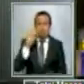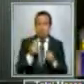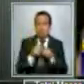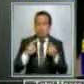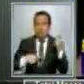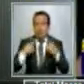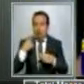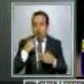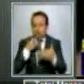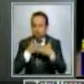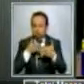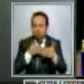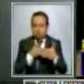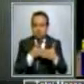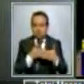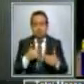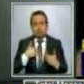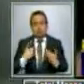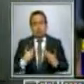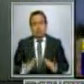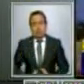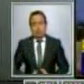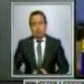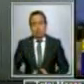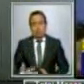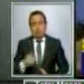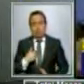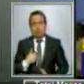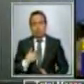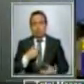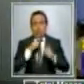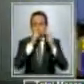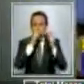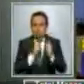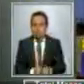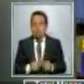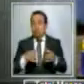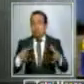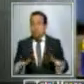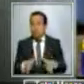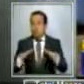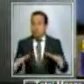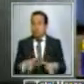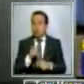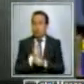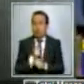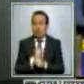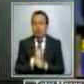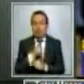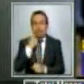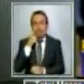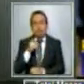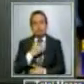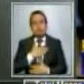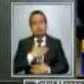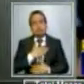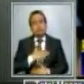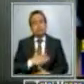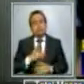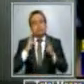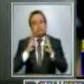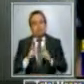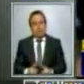tocaron estoy cansada hemos hecho una campaña muy intensa pero también estoy muy serena y en